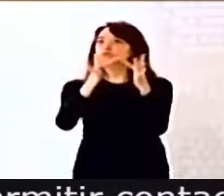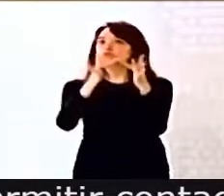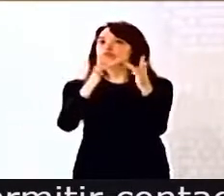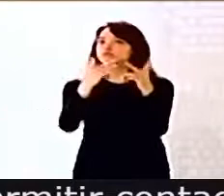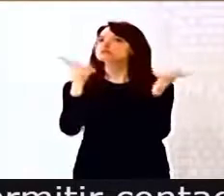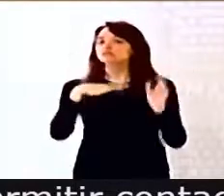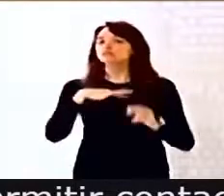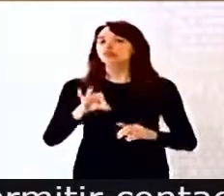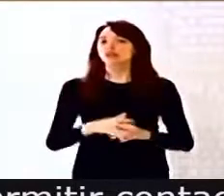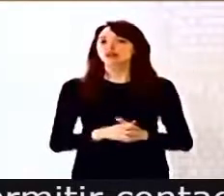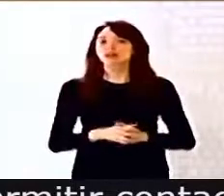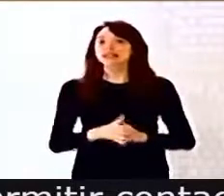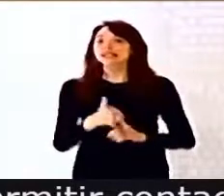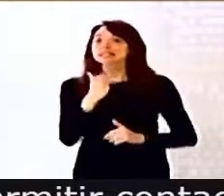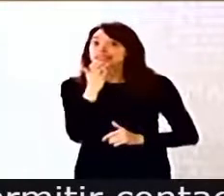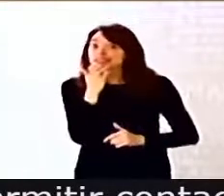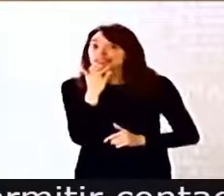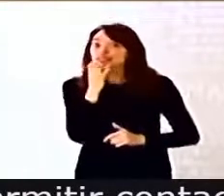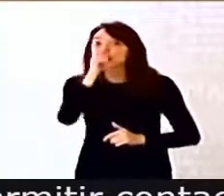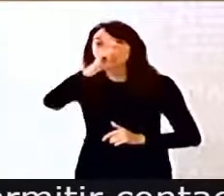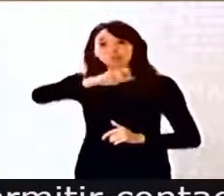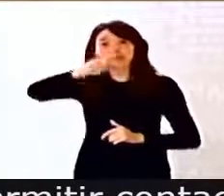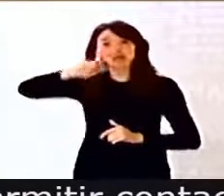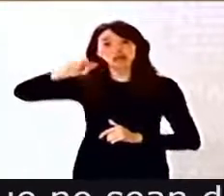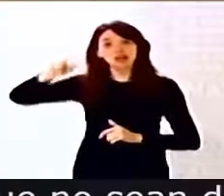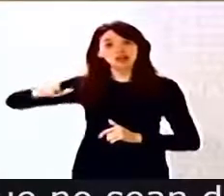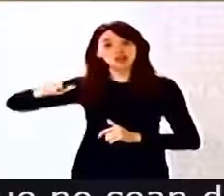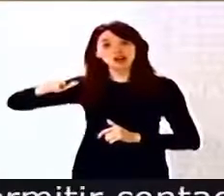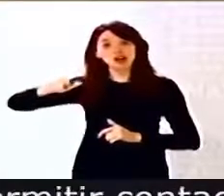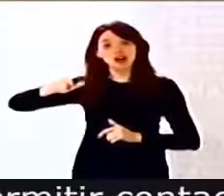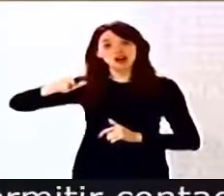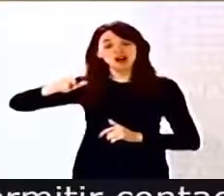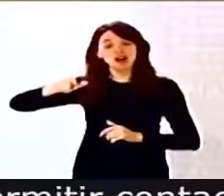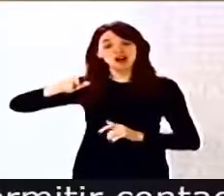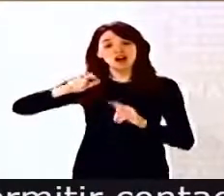siempre que no sean del mismo ámbito familiar.